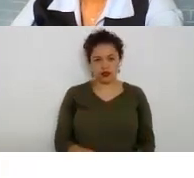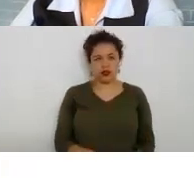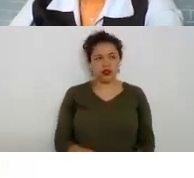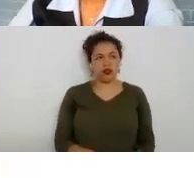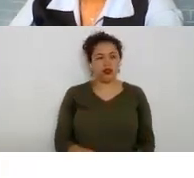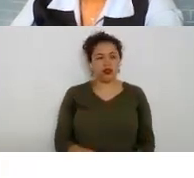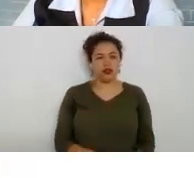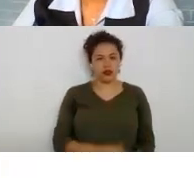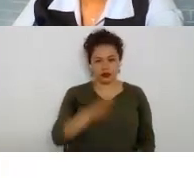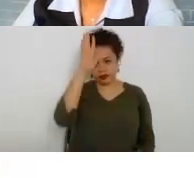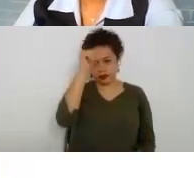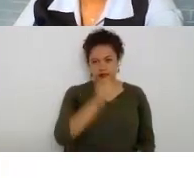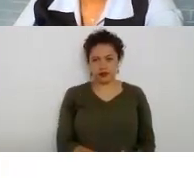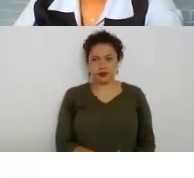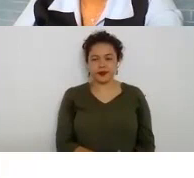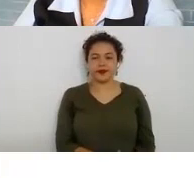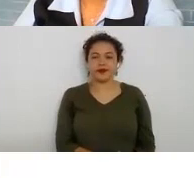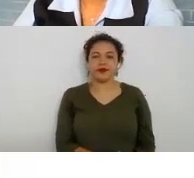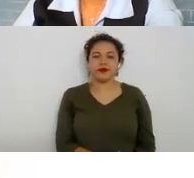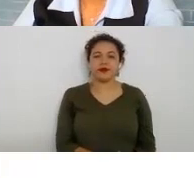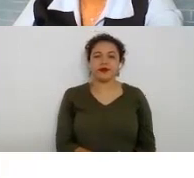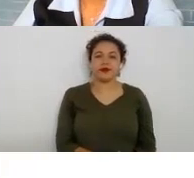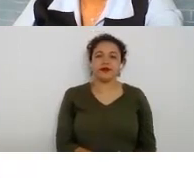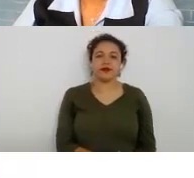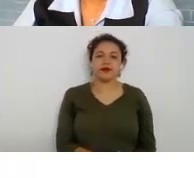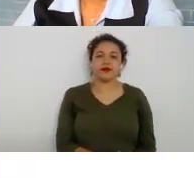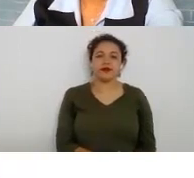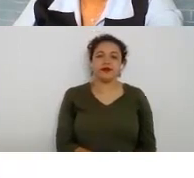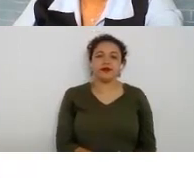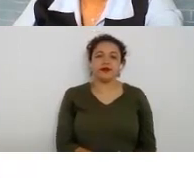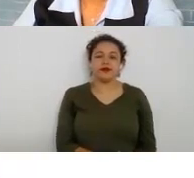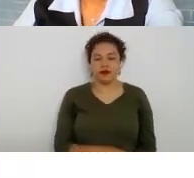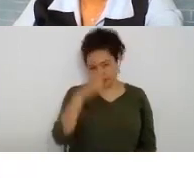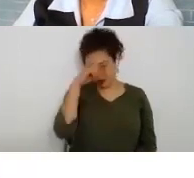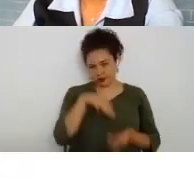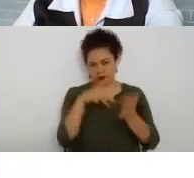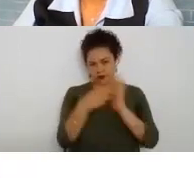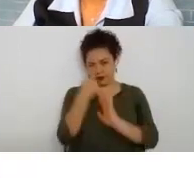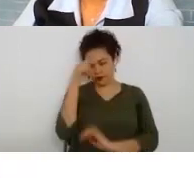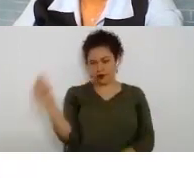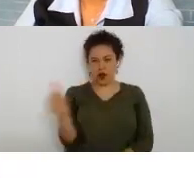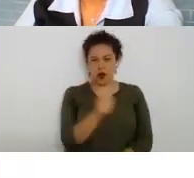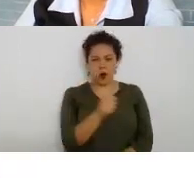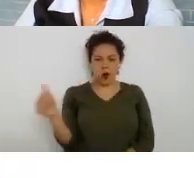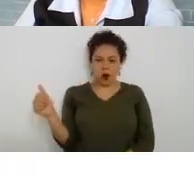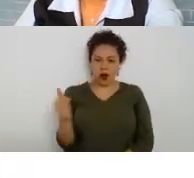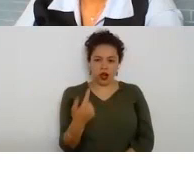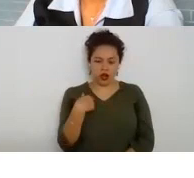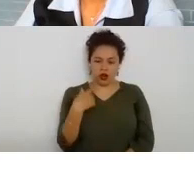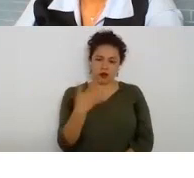¿De acuerdo? Ahora bien, para yo realizar cualquier método de traslado, sea el que yo haya elegido